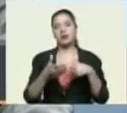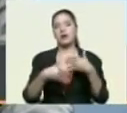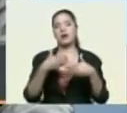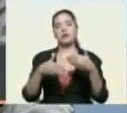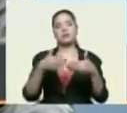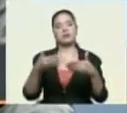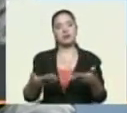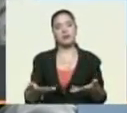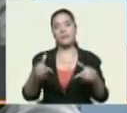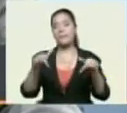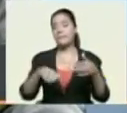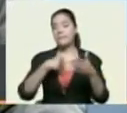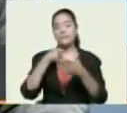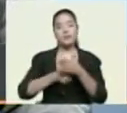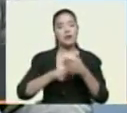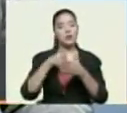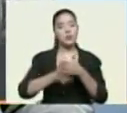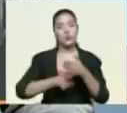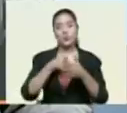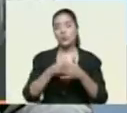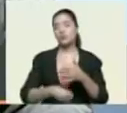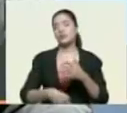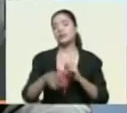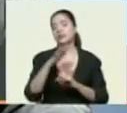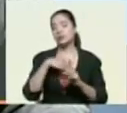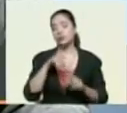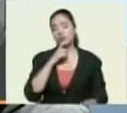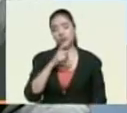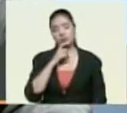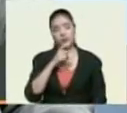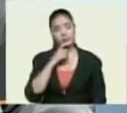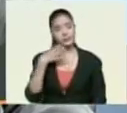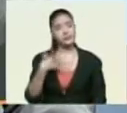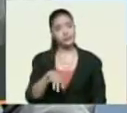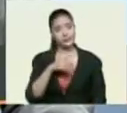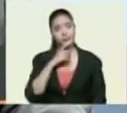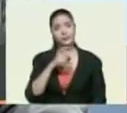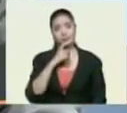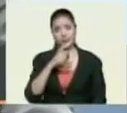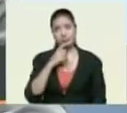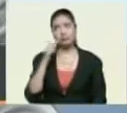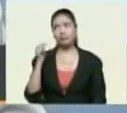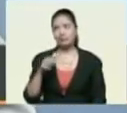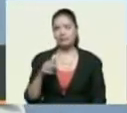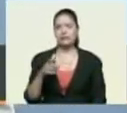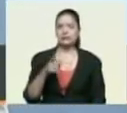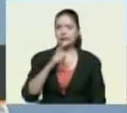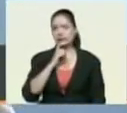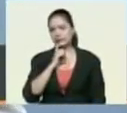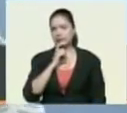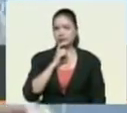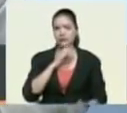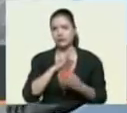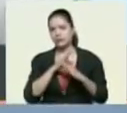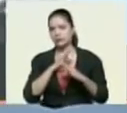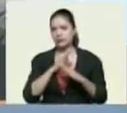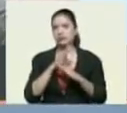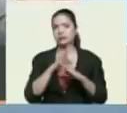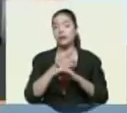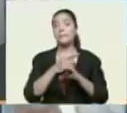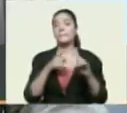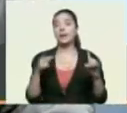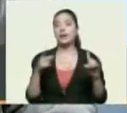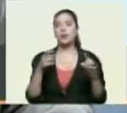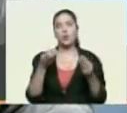adelante en esta lucha tan difícil, muy difícil, se los digo, con muchas complicaciones, con muchos obstáculos, pero con una